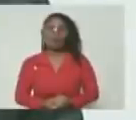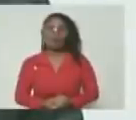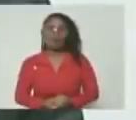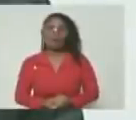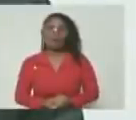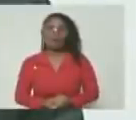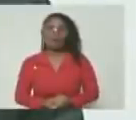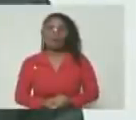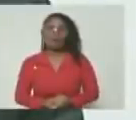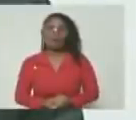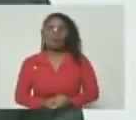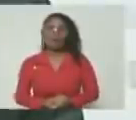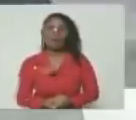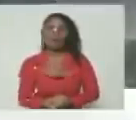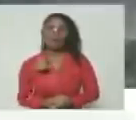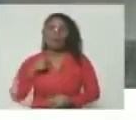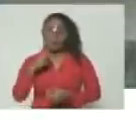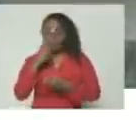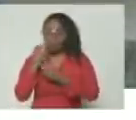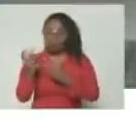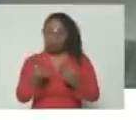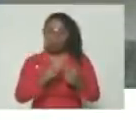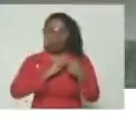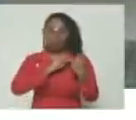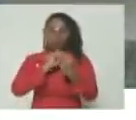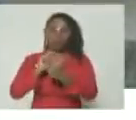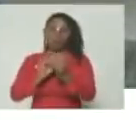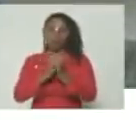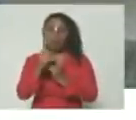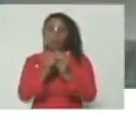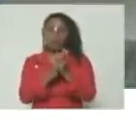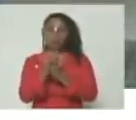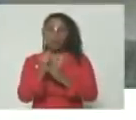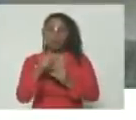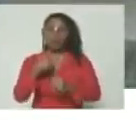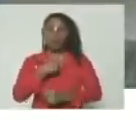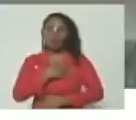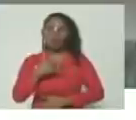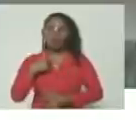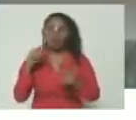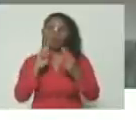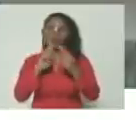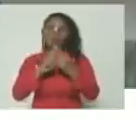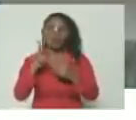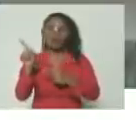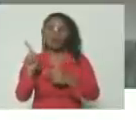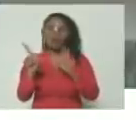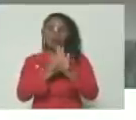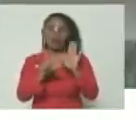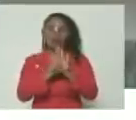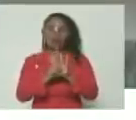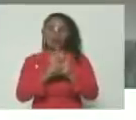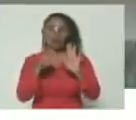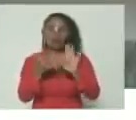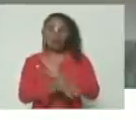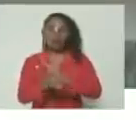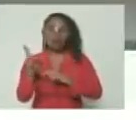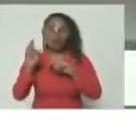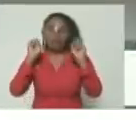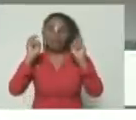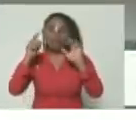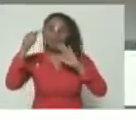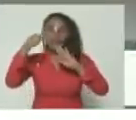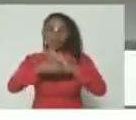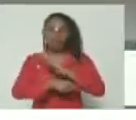mío. Si quiere debatir la ley de emprendimiento, yo quiero conocer esa ley al pelo. Quiero ver ese tema del